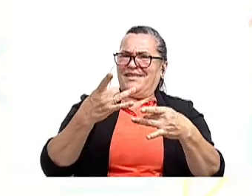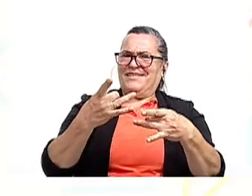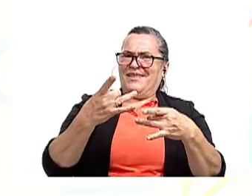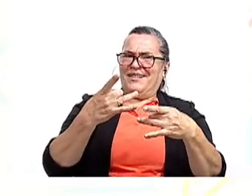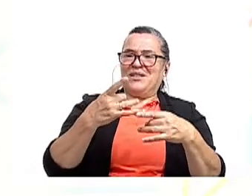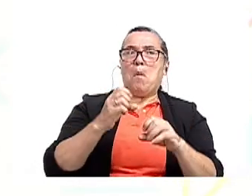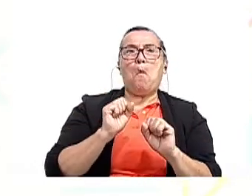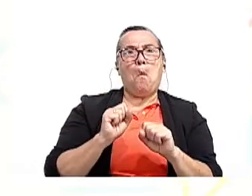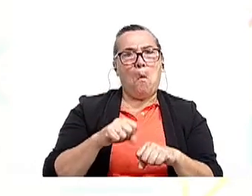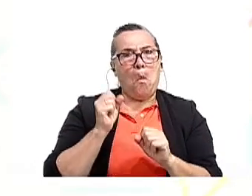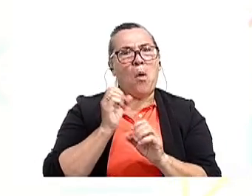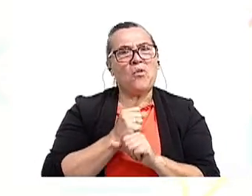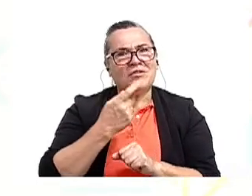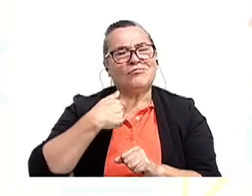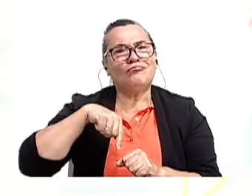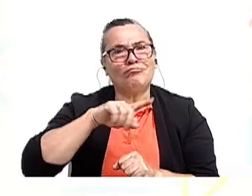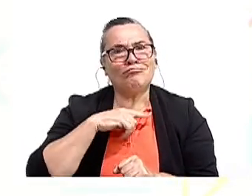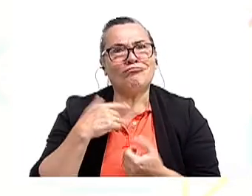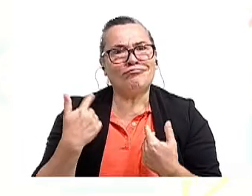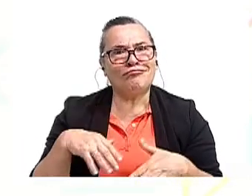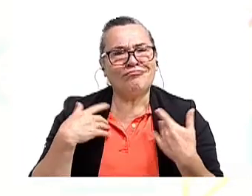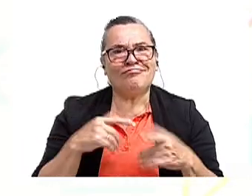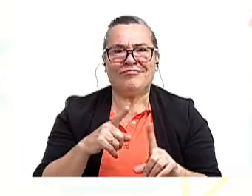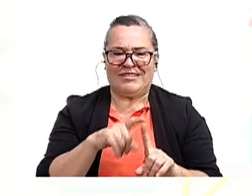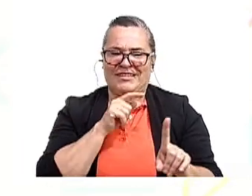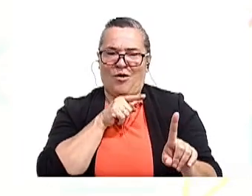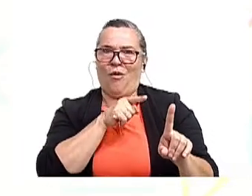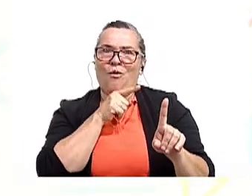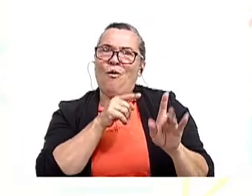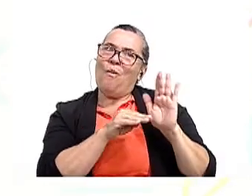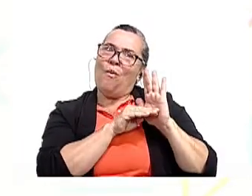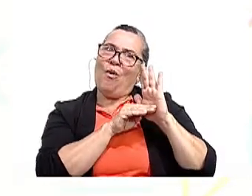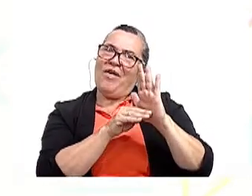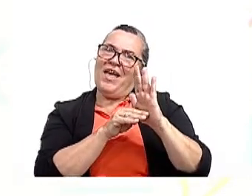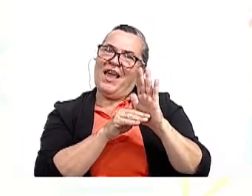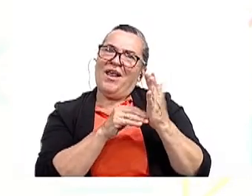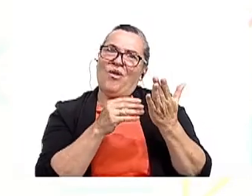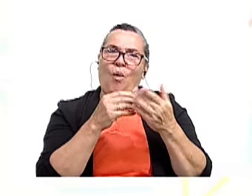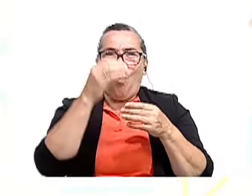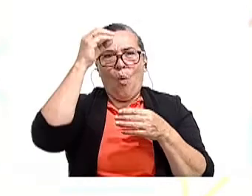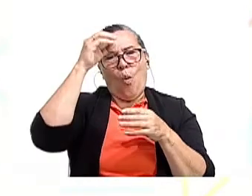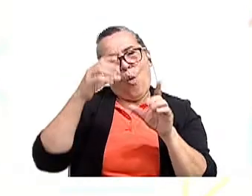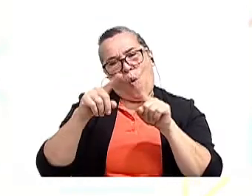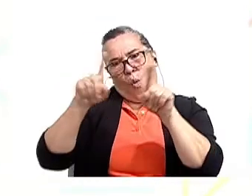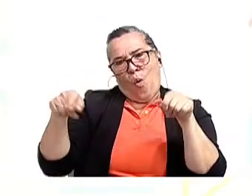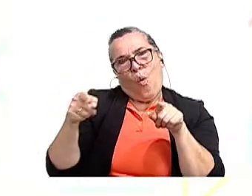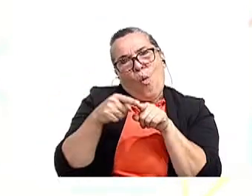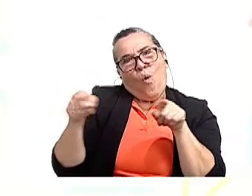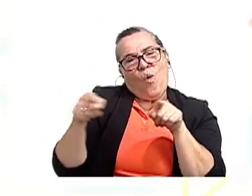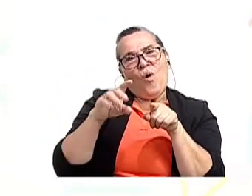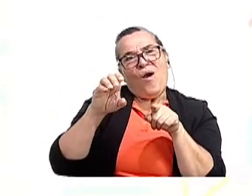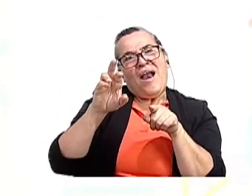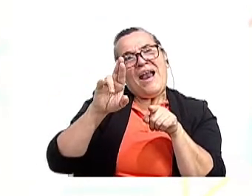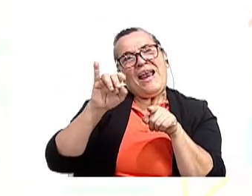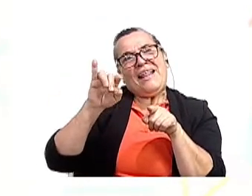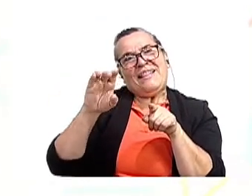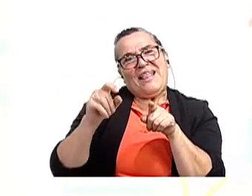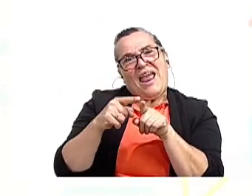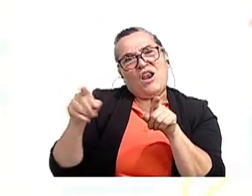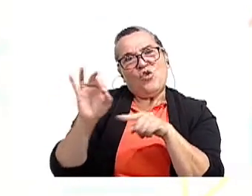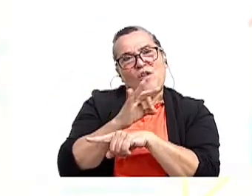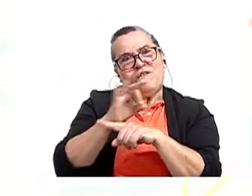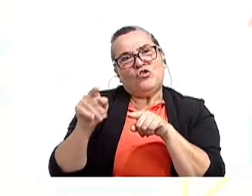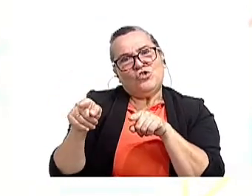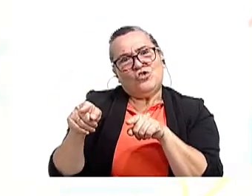lo que podemos hacer nosotros a partir de un modelo, a partir de un criterio? Y podemos seguir trabajando esto